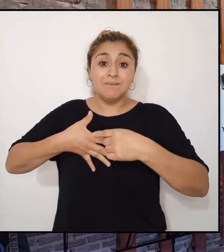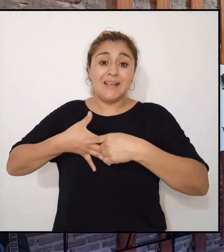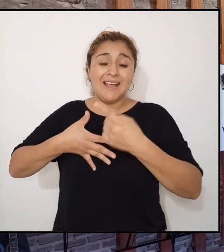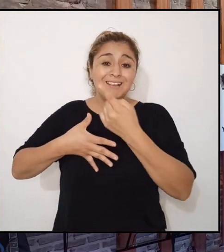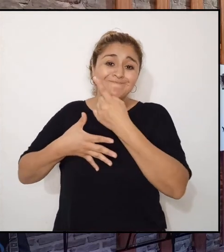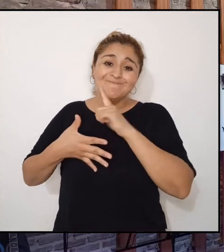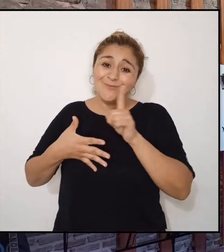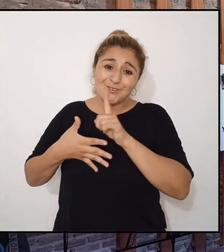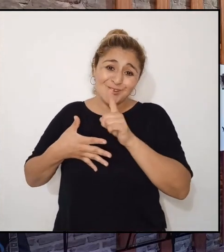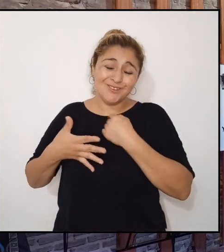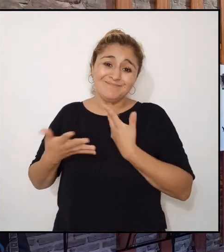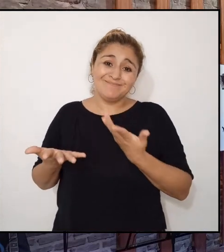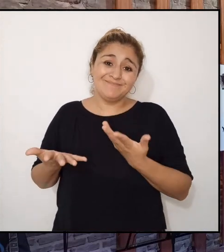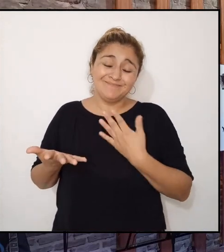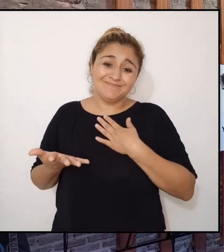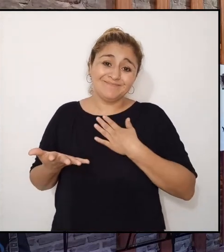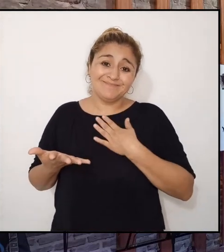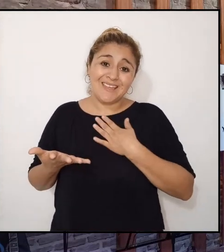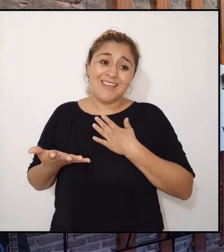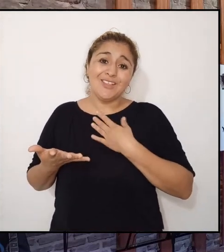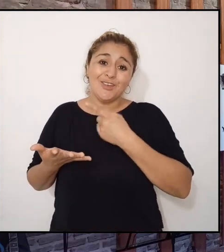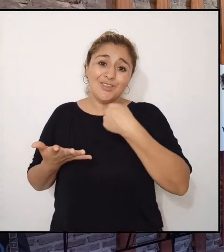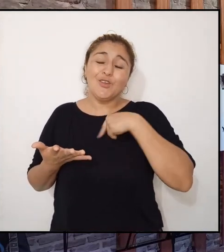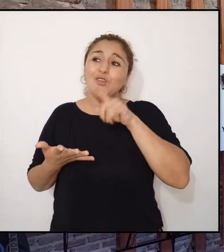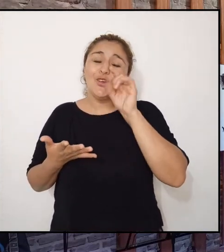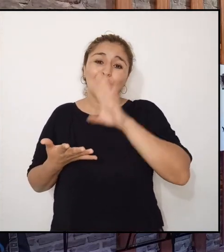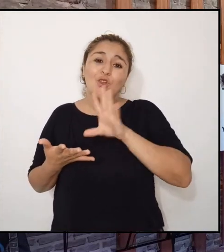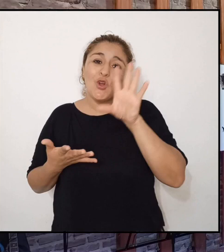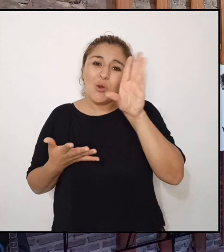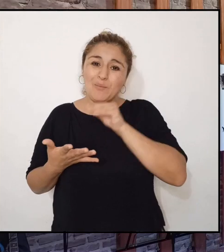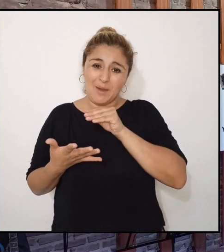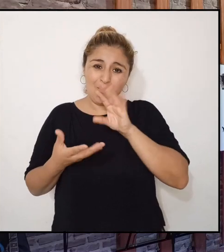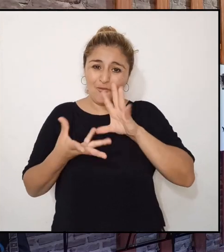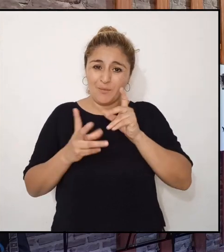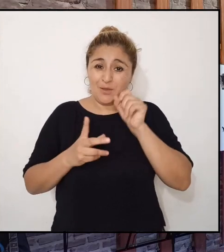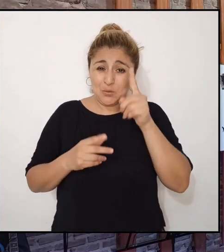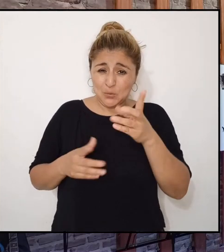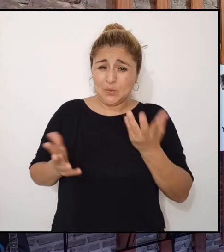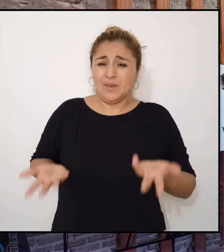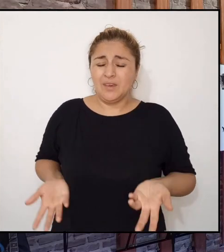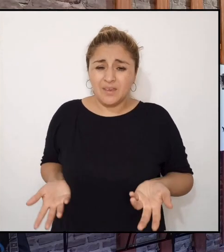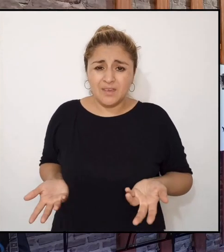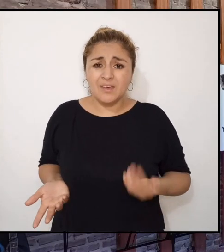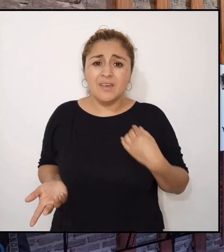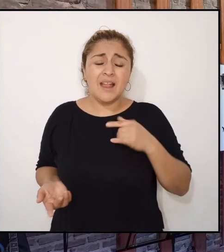Y fíjese la diferencia, ¿no? La Biblia trasciende.